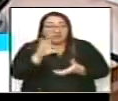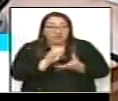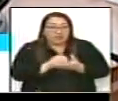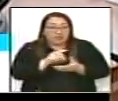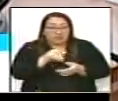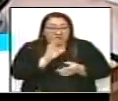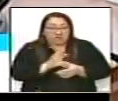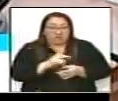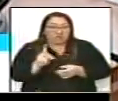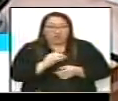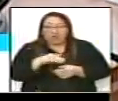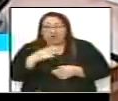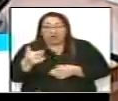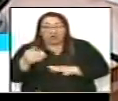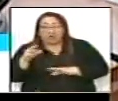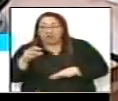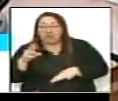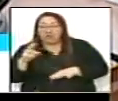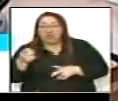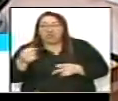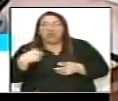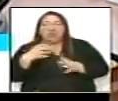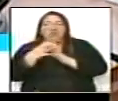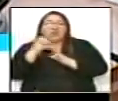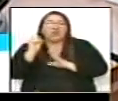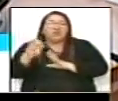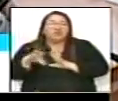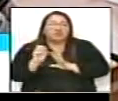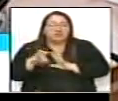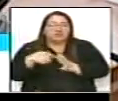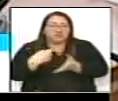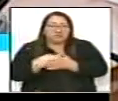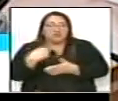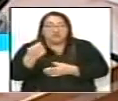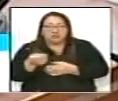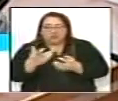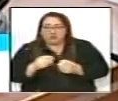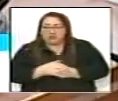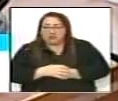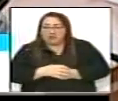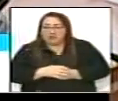hubieran los ordinarios, teníamos que depositarlos en el fideicomiso para pagar al concesionario